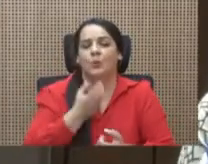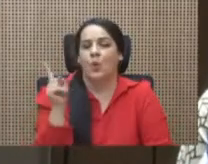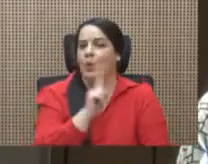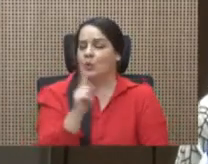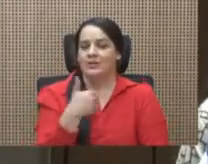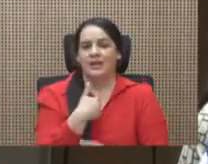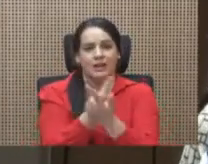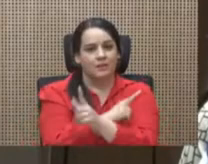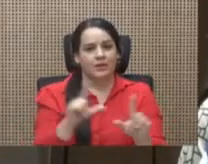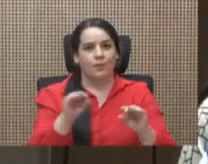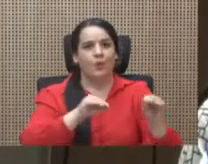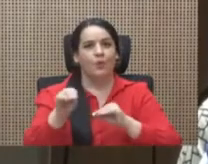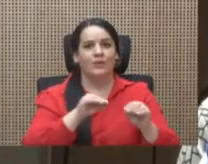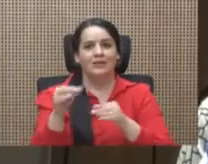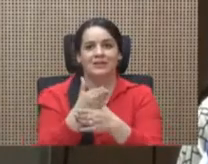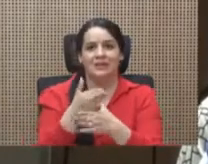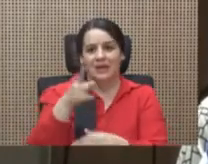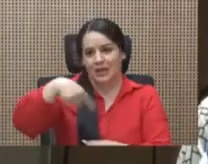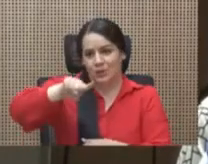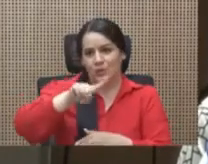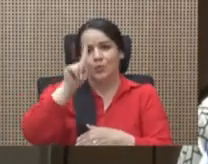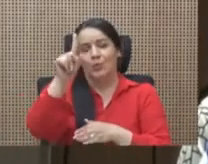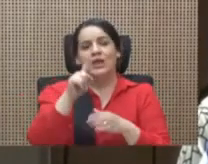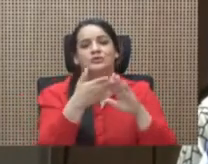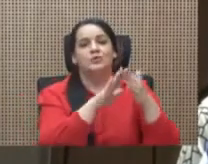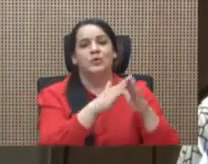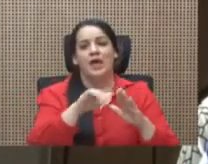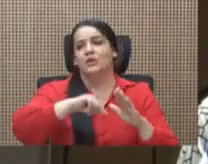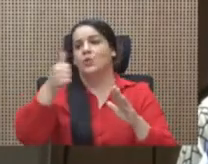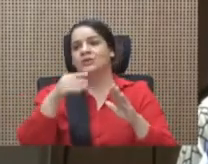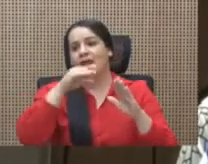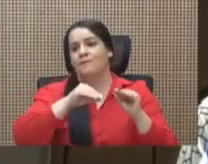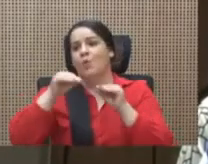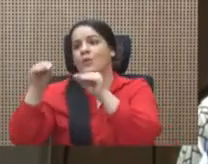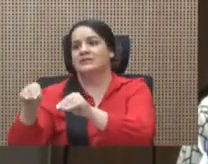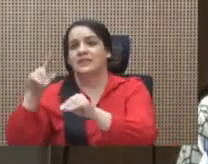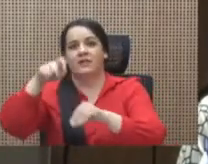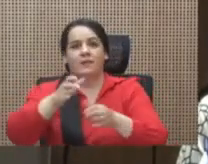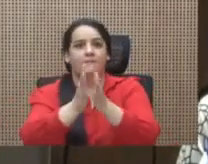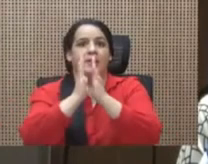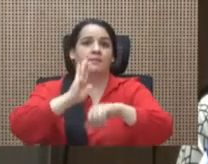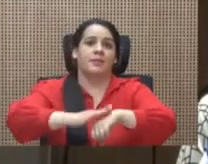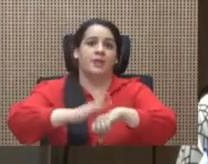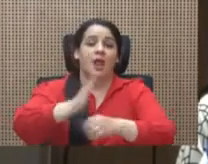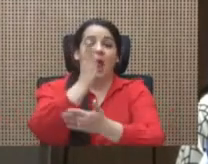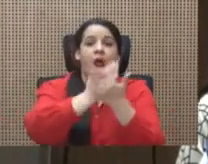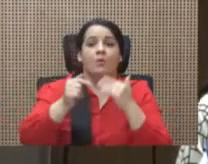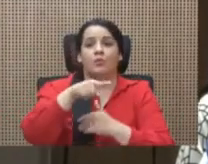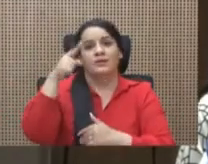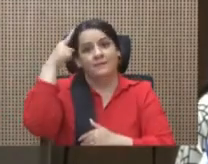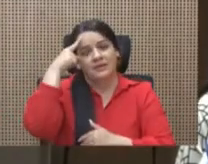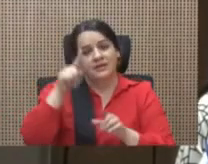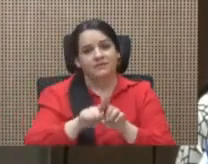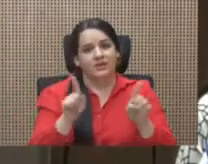de movimiento para moverse entre una ciudad y otra, necesitan pedir permiso, por lo menos aquellos que piensan diferente del gobierno.